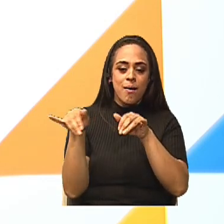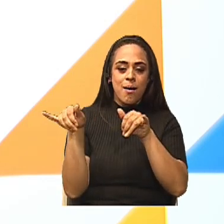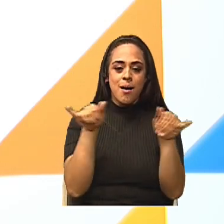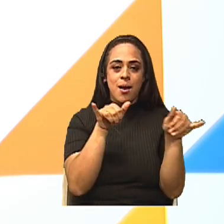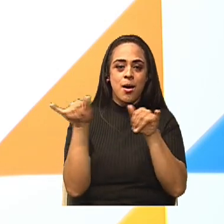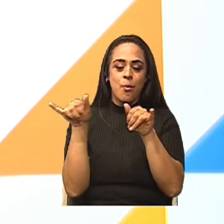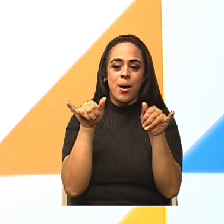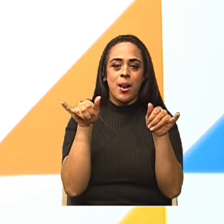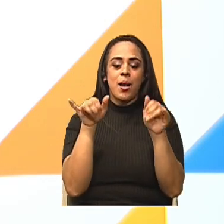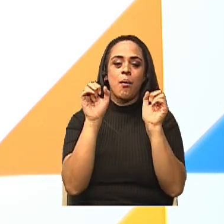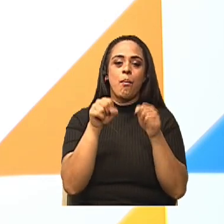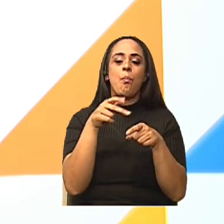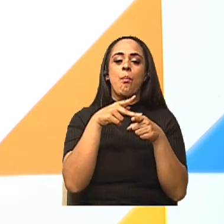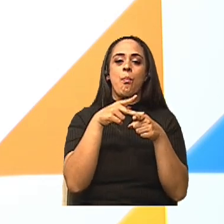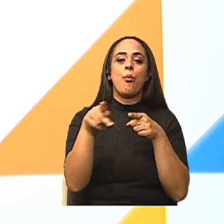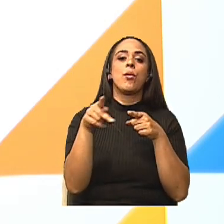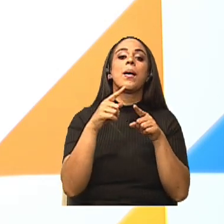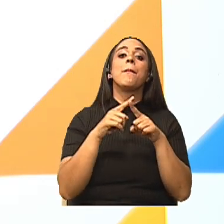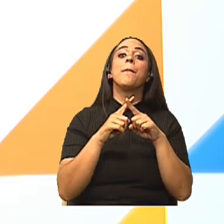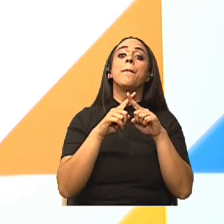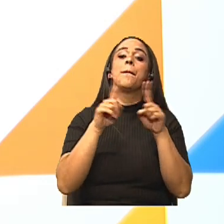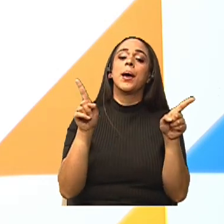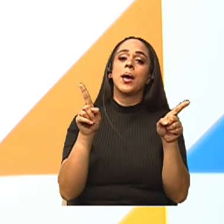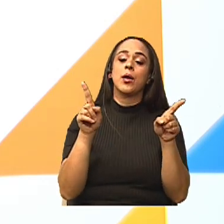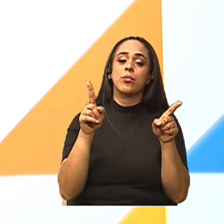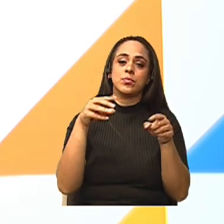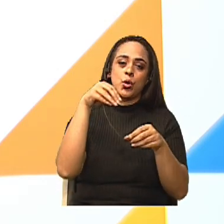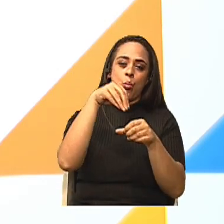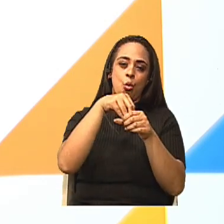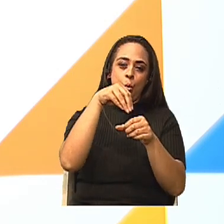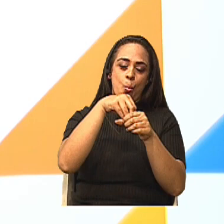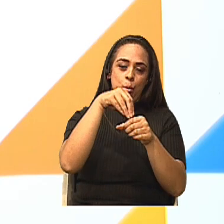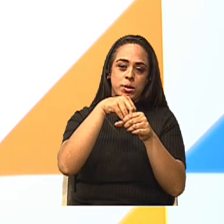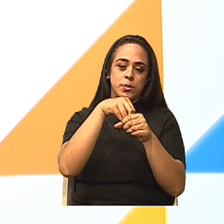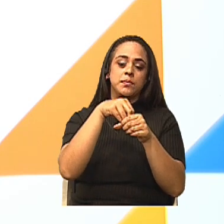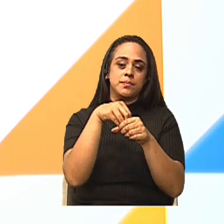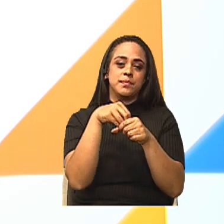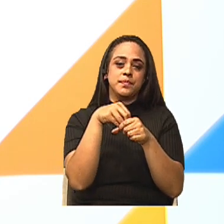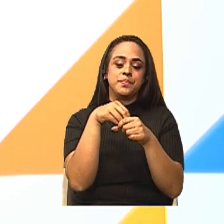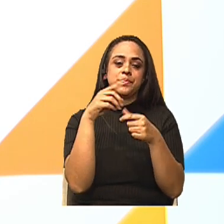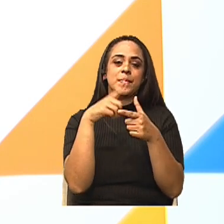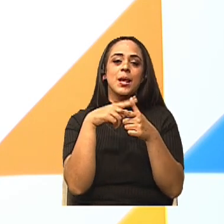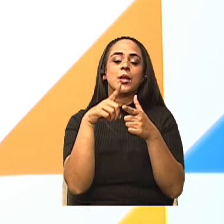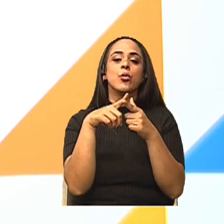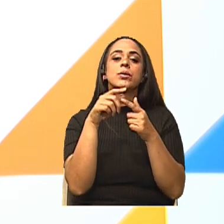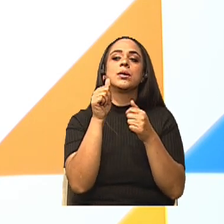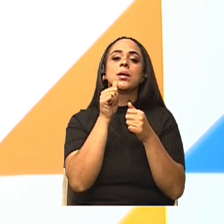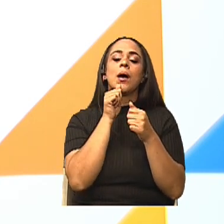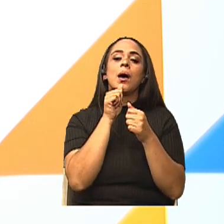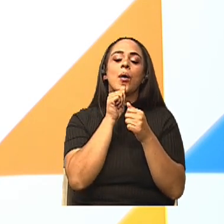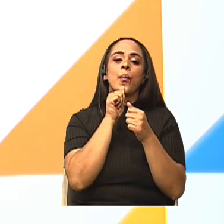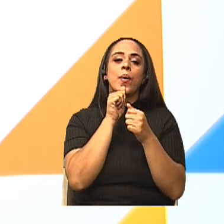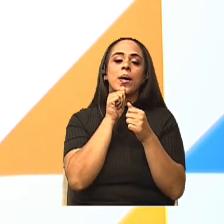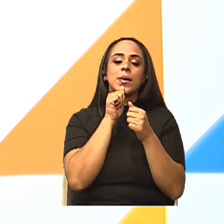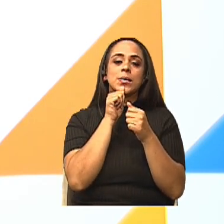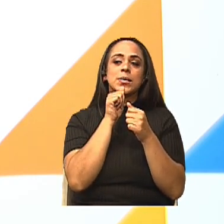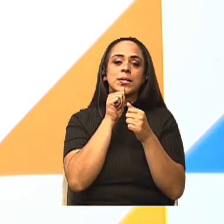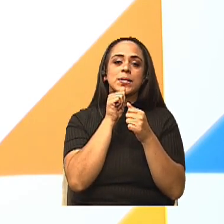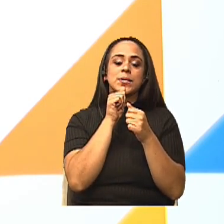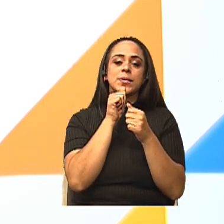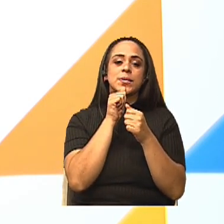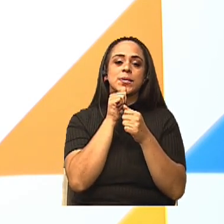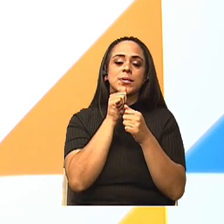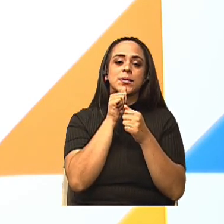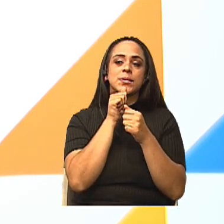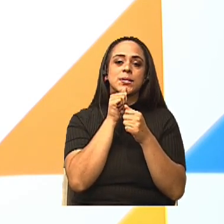es una sustancia pura, pero se llama un compuesto. Entonces, el agua es un compuesto y como les dije, es